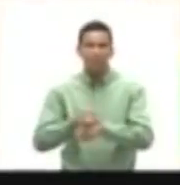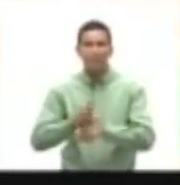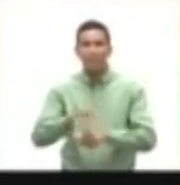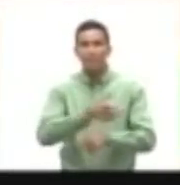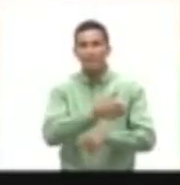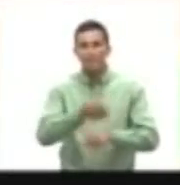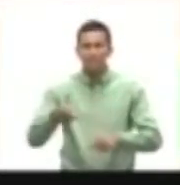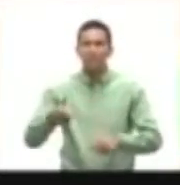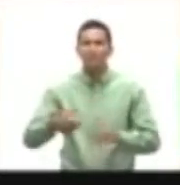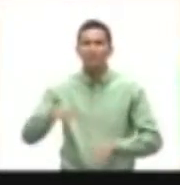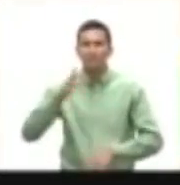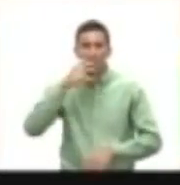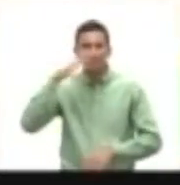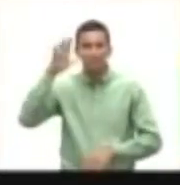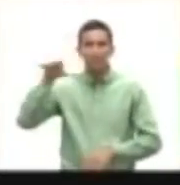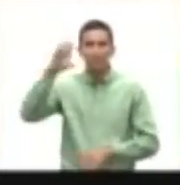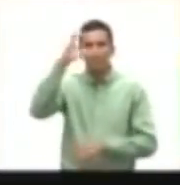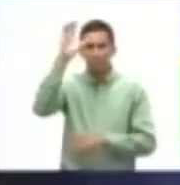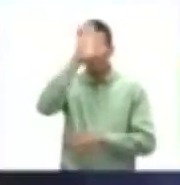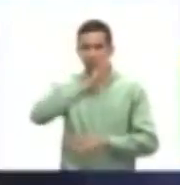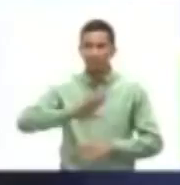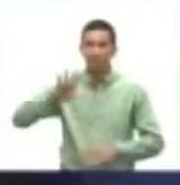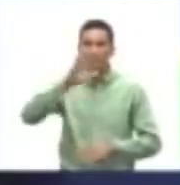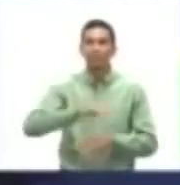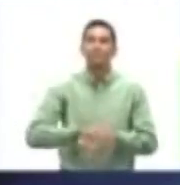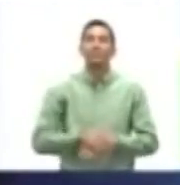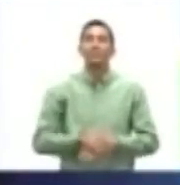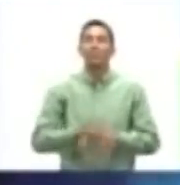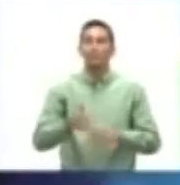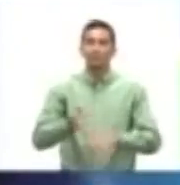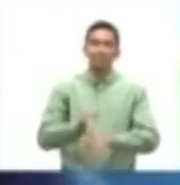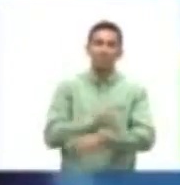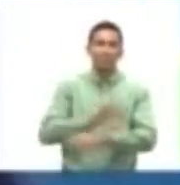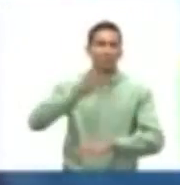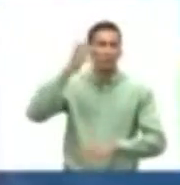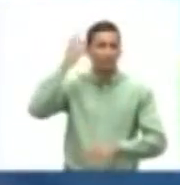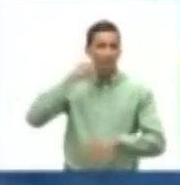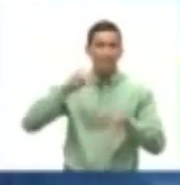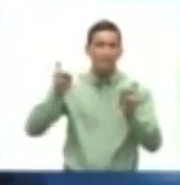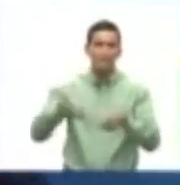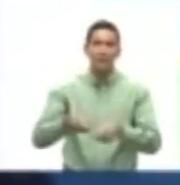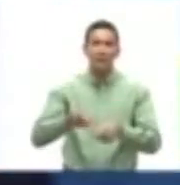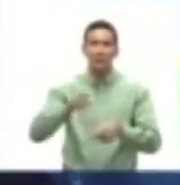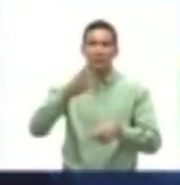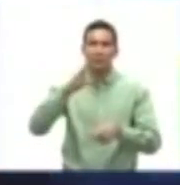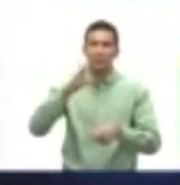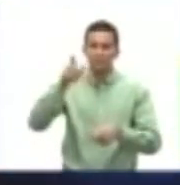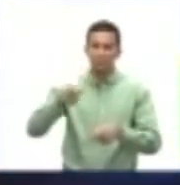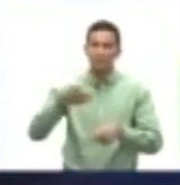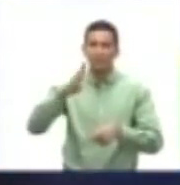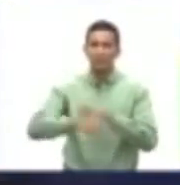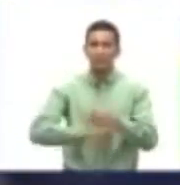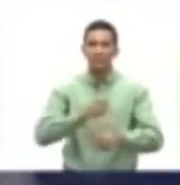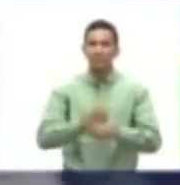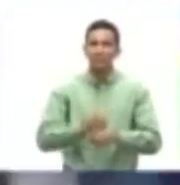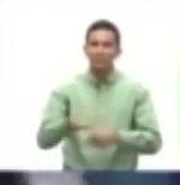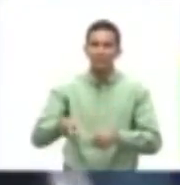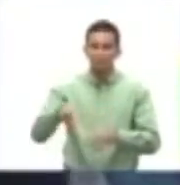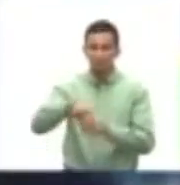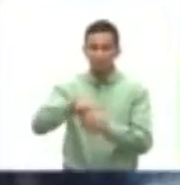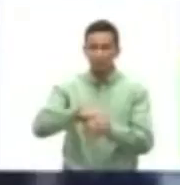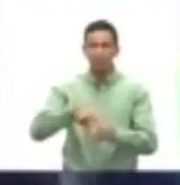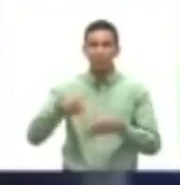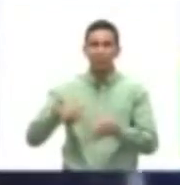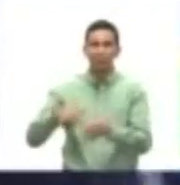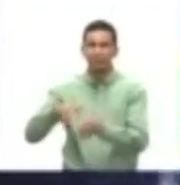que conmocionó al país cuando fue capturado un niño de 14 años que conducía la moto en la que se movilizaban los asesinos